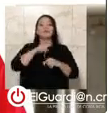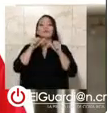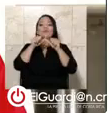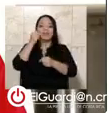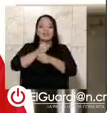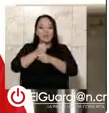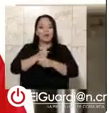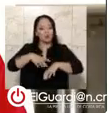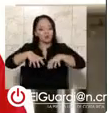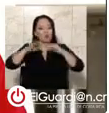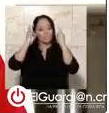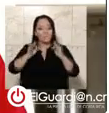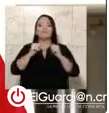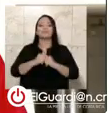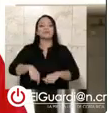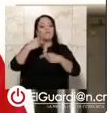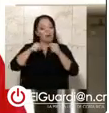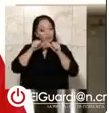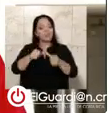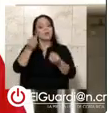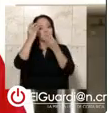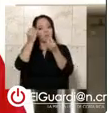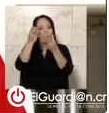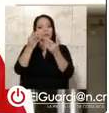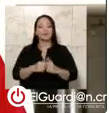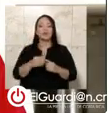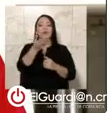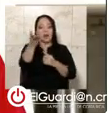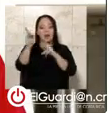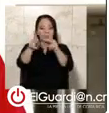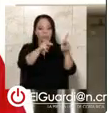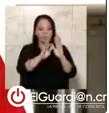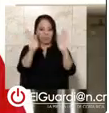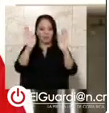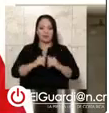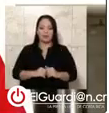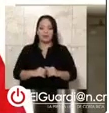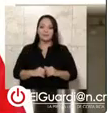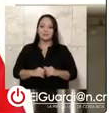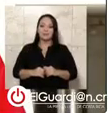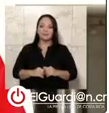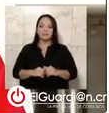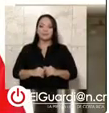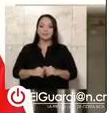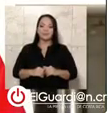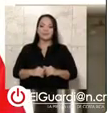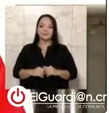bien y a reportarle a la ciudadanía. Por eso es que